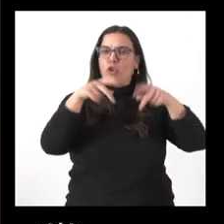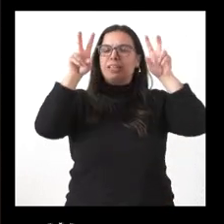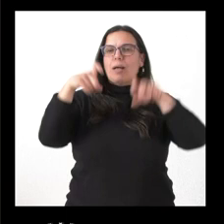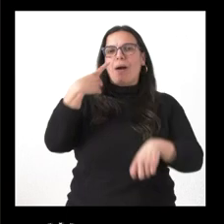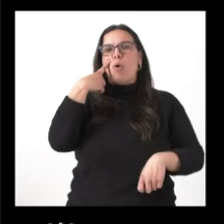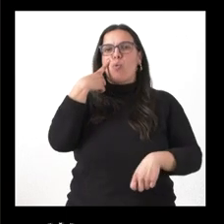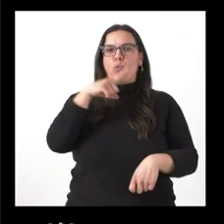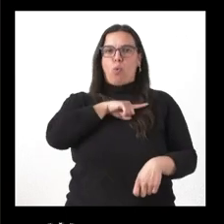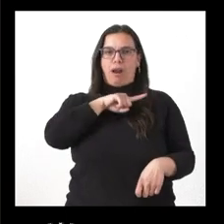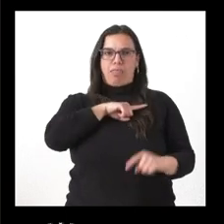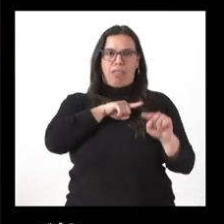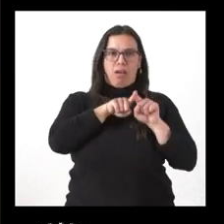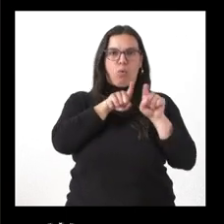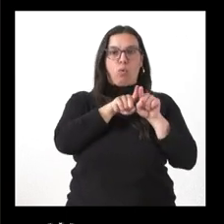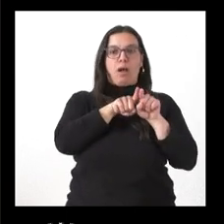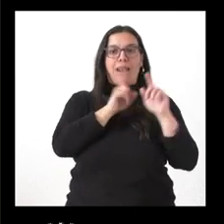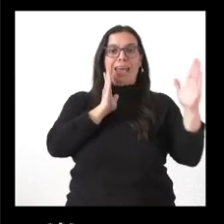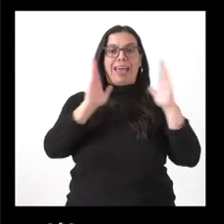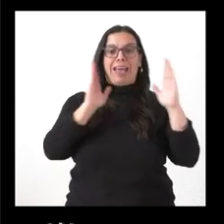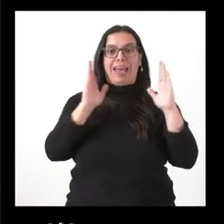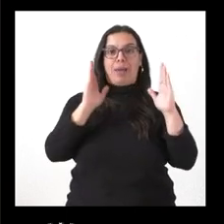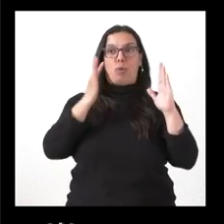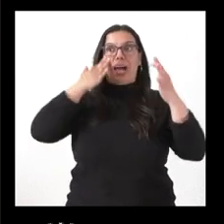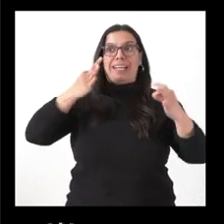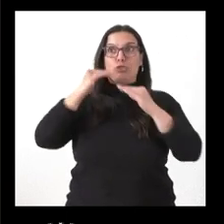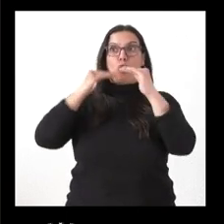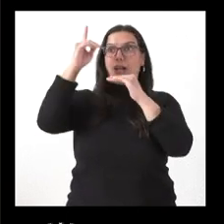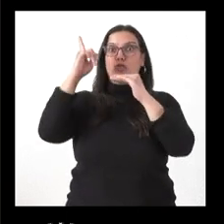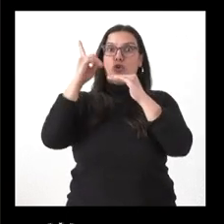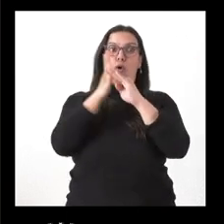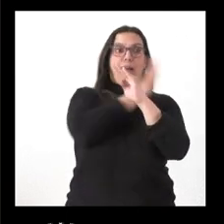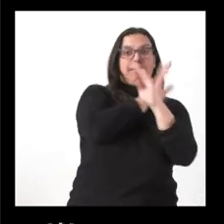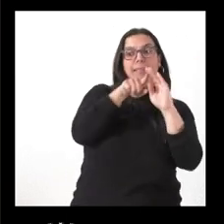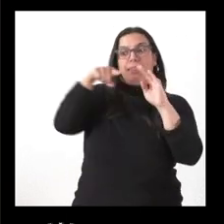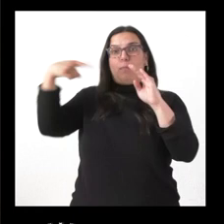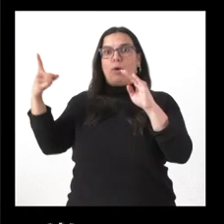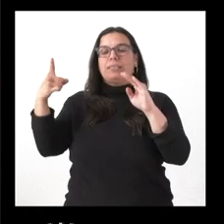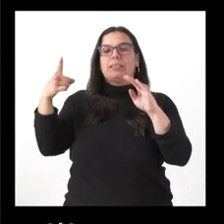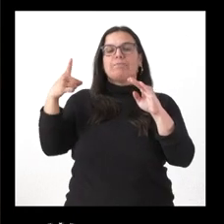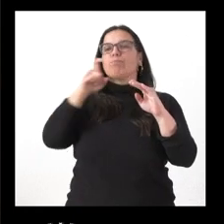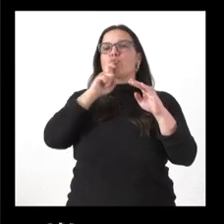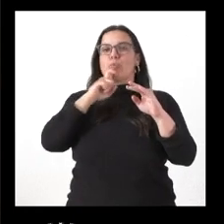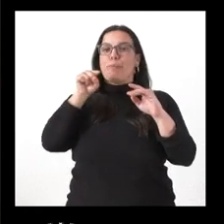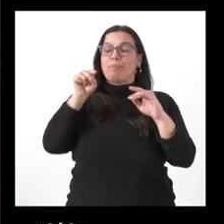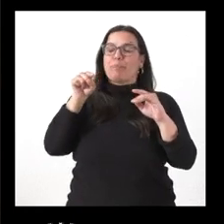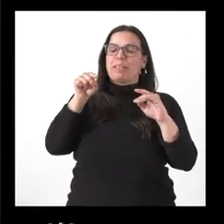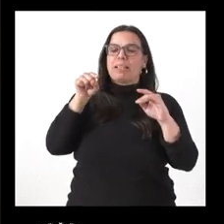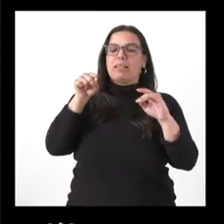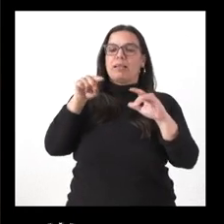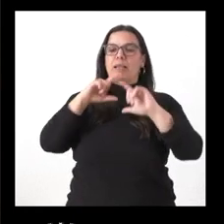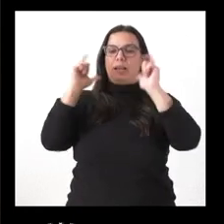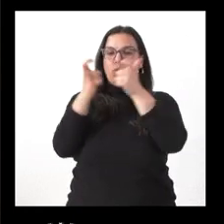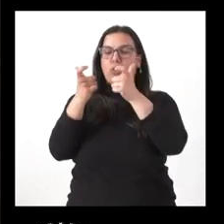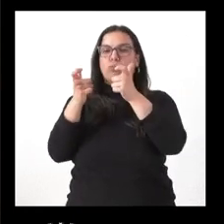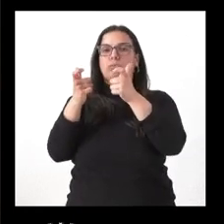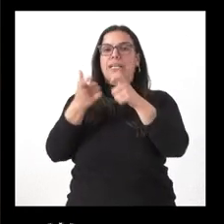de localización fuera de la época de lesbalton una discusión y un encuentro de sindicatos y